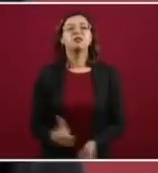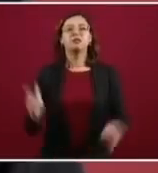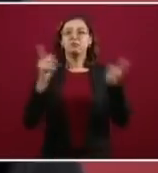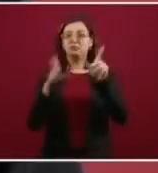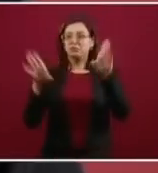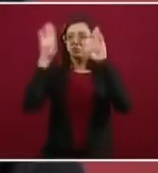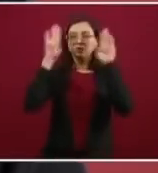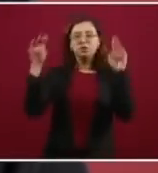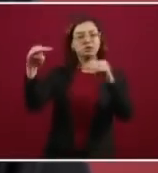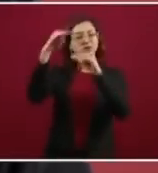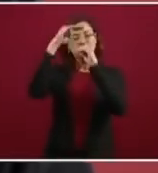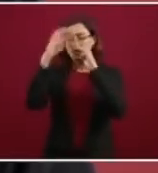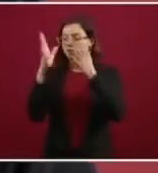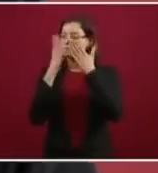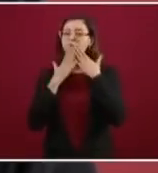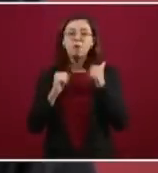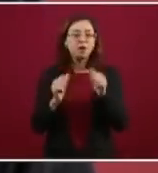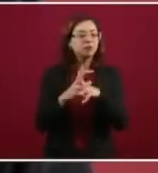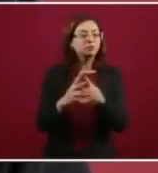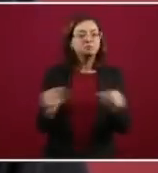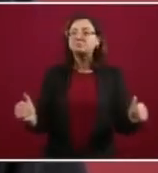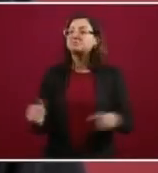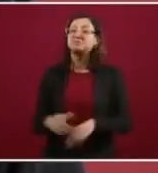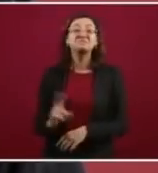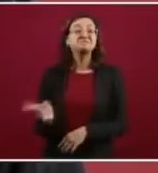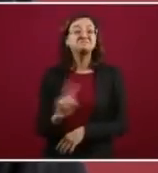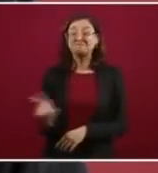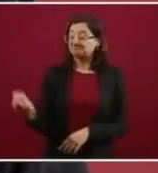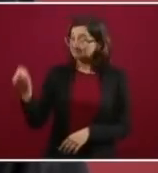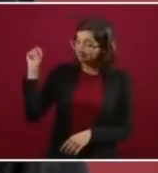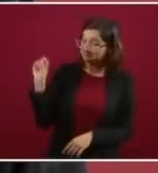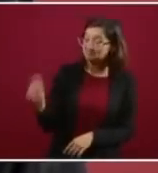conservadurismo, pues siguió existiendo.